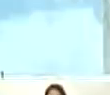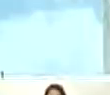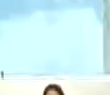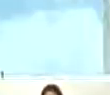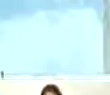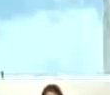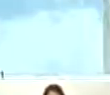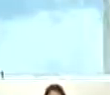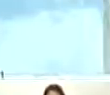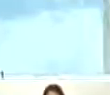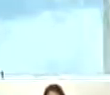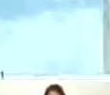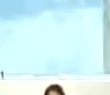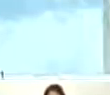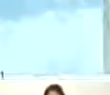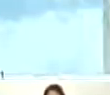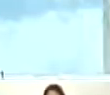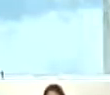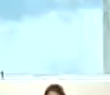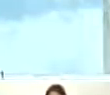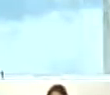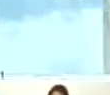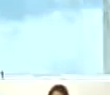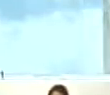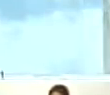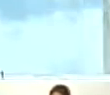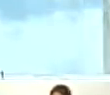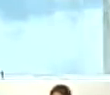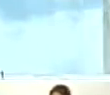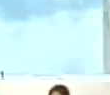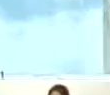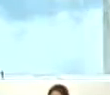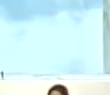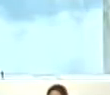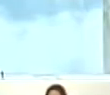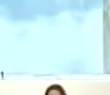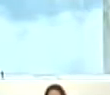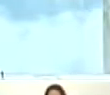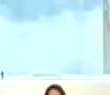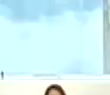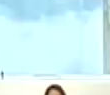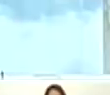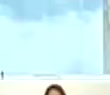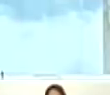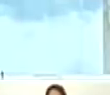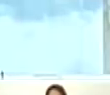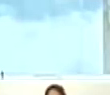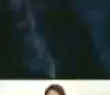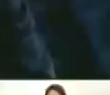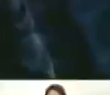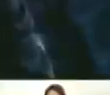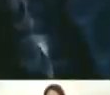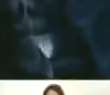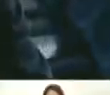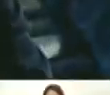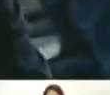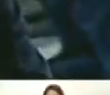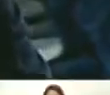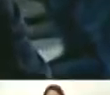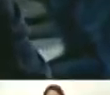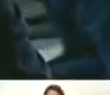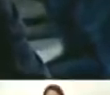presente. A su lado está sentado, muy elegante, al estilo italiano, Rafael Lacapa.